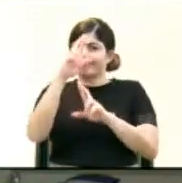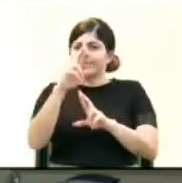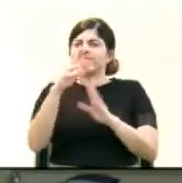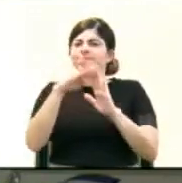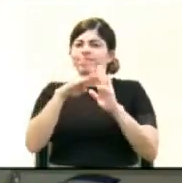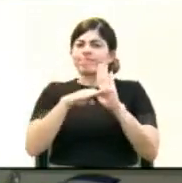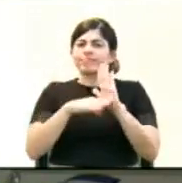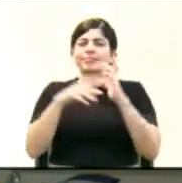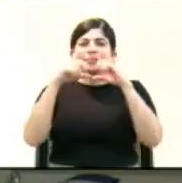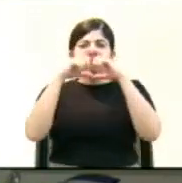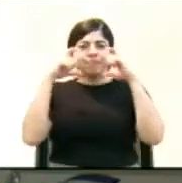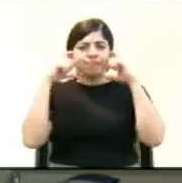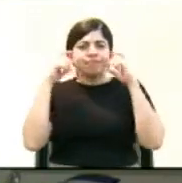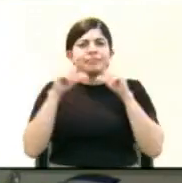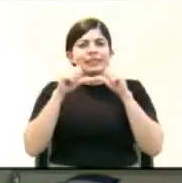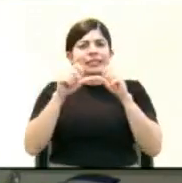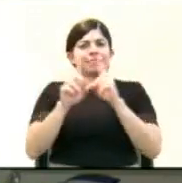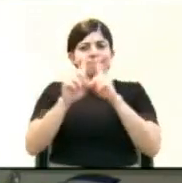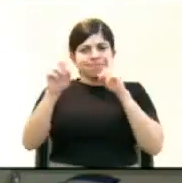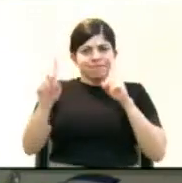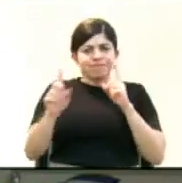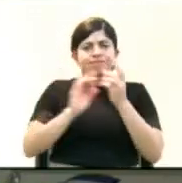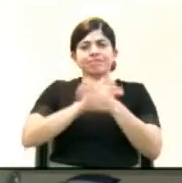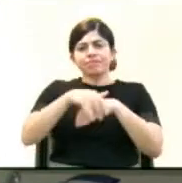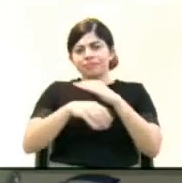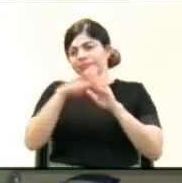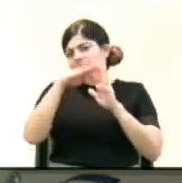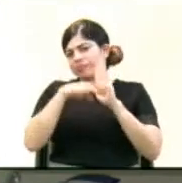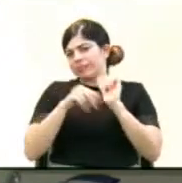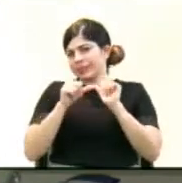mascarilla, distanciamiento, lavado de manos, entre otros.